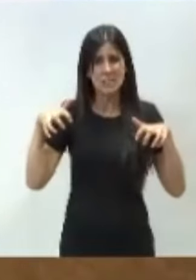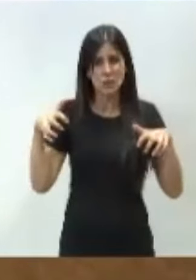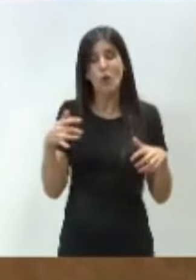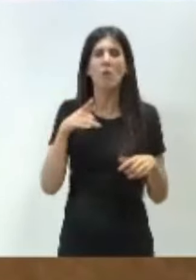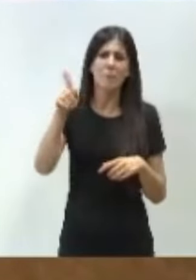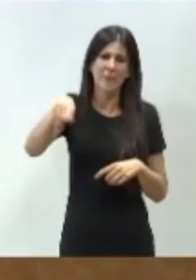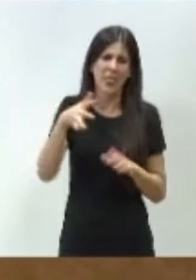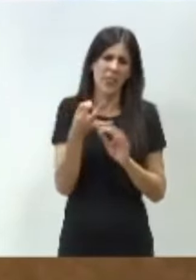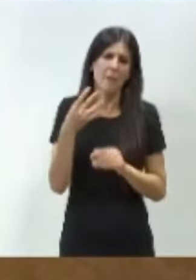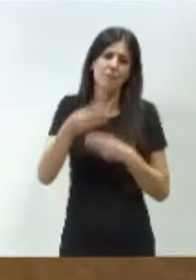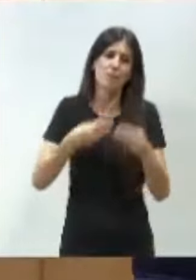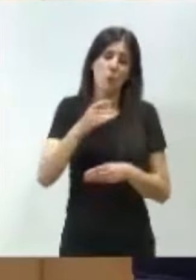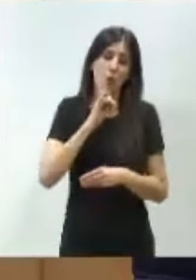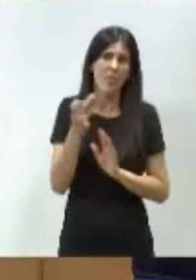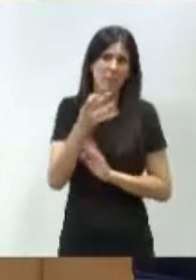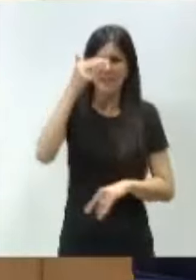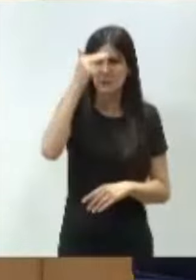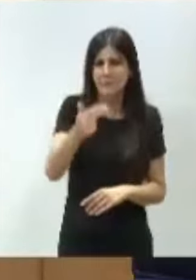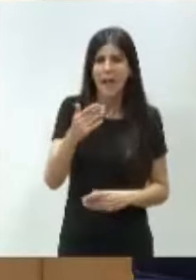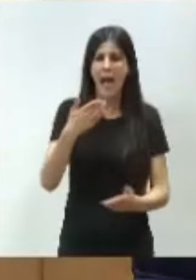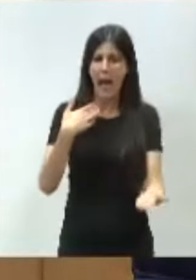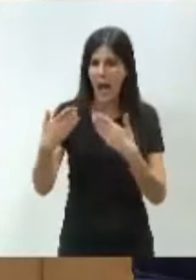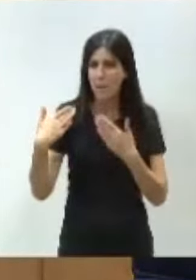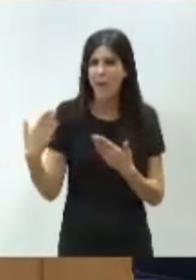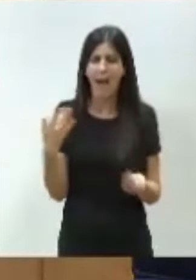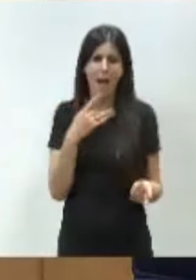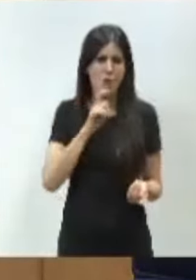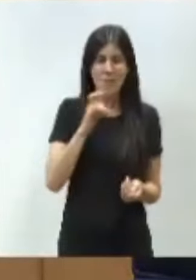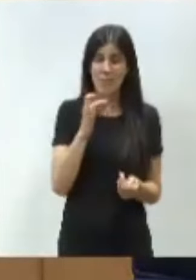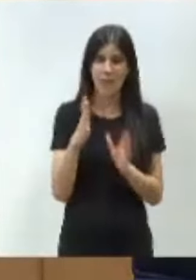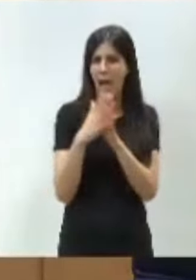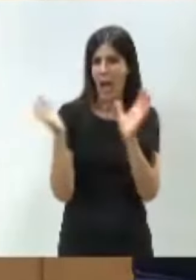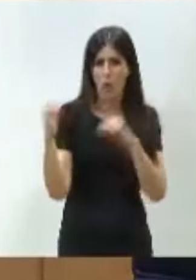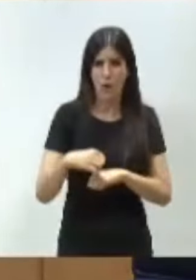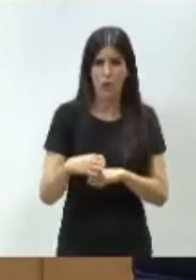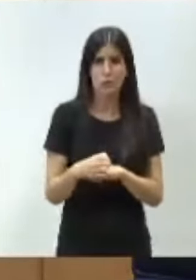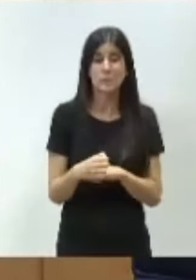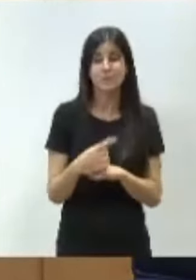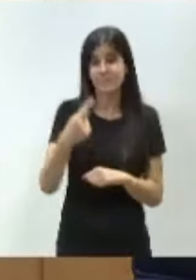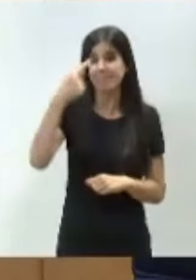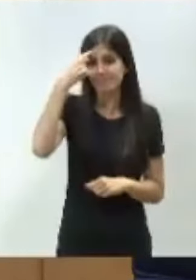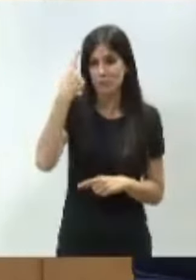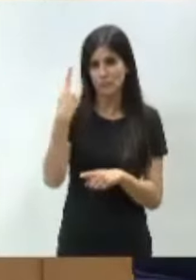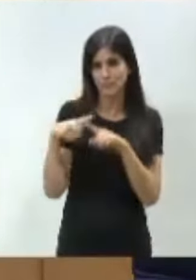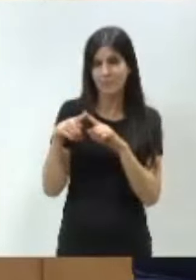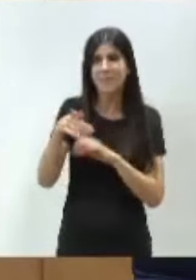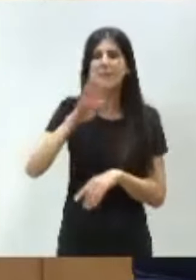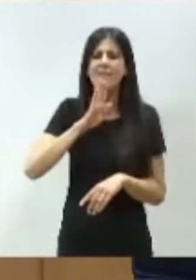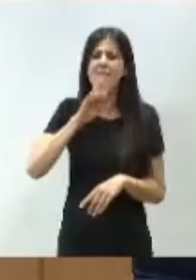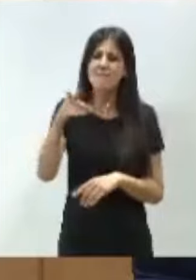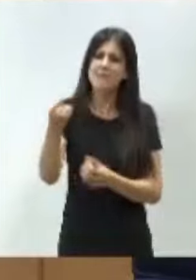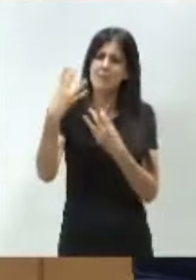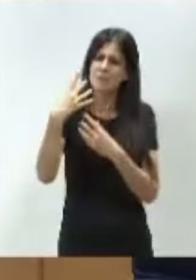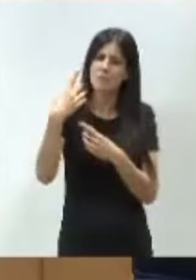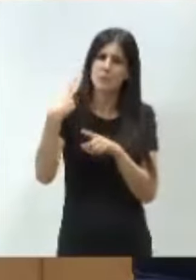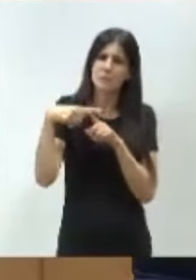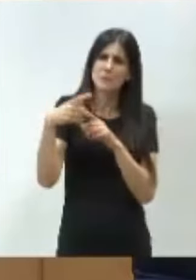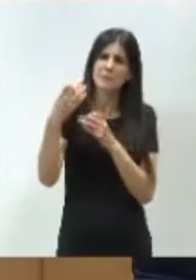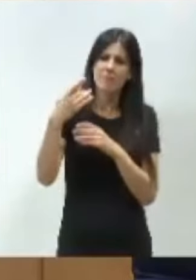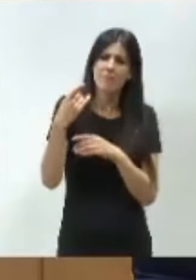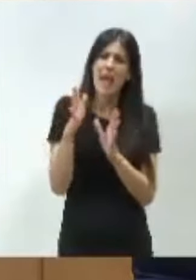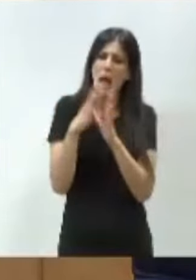bien respetándoles, hablando, dialogando y llegando a acuerdos. Y por cierto, hace usted una referencia al